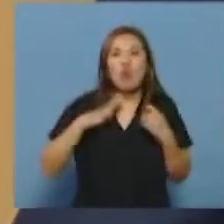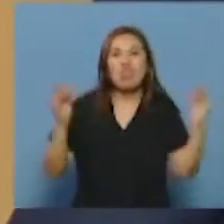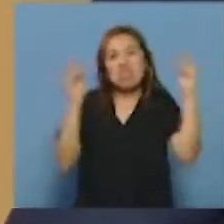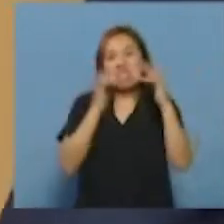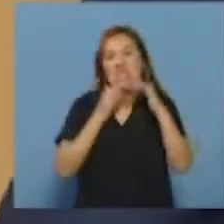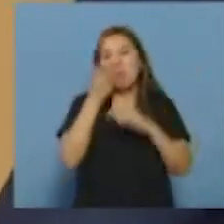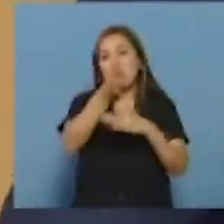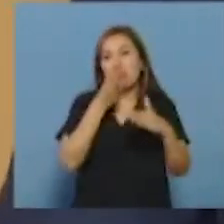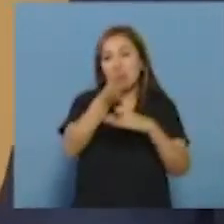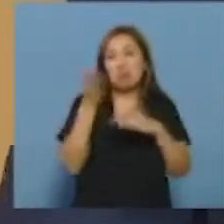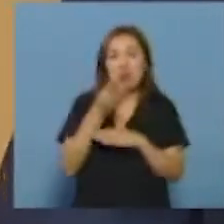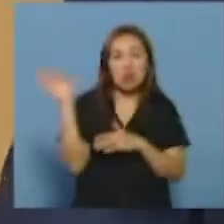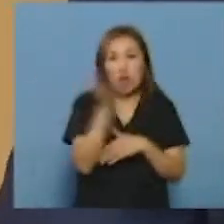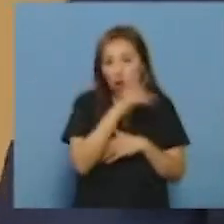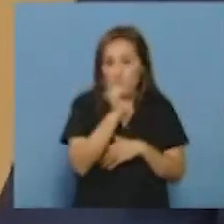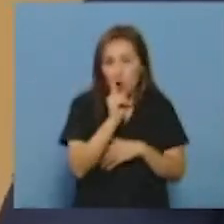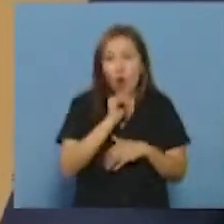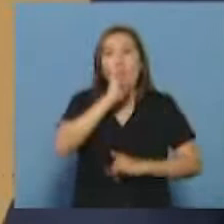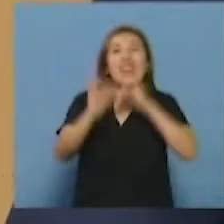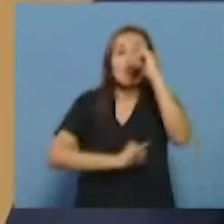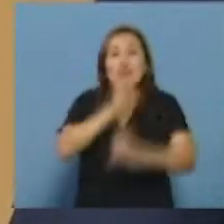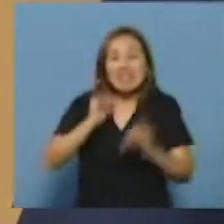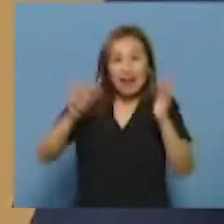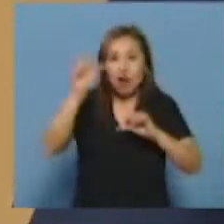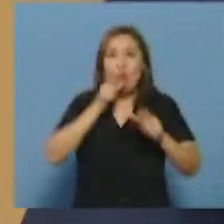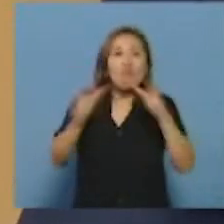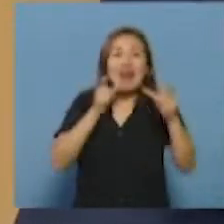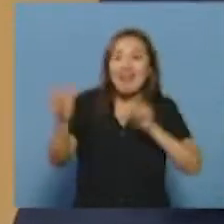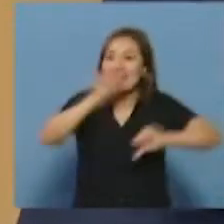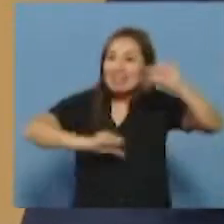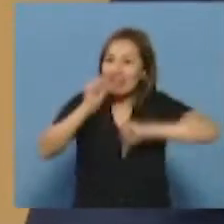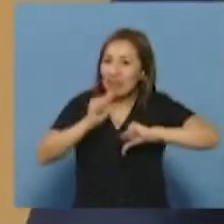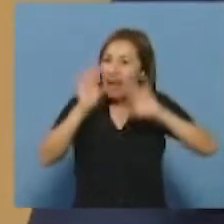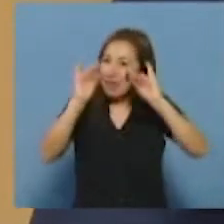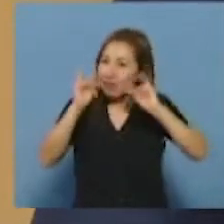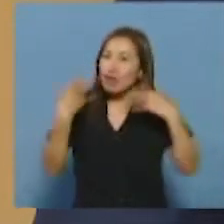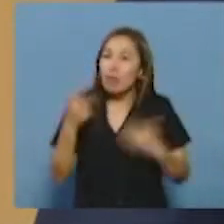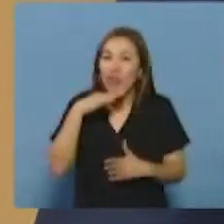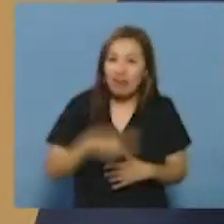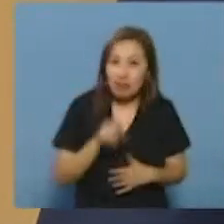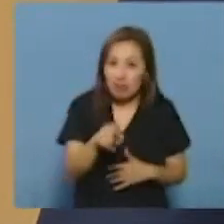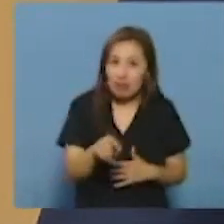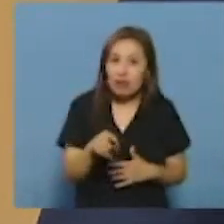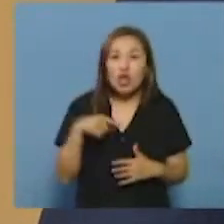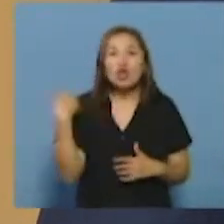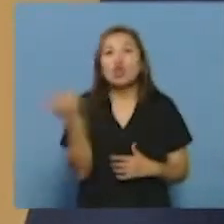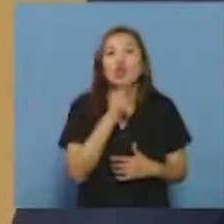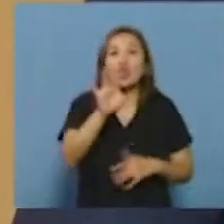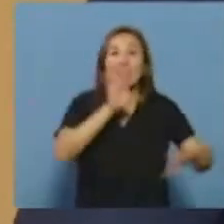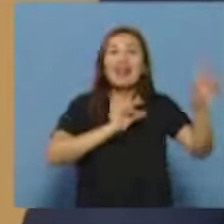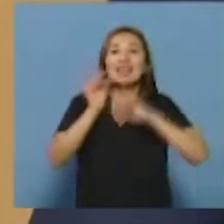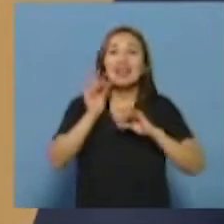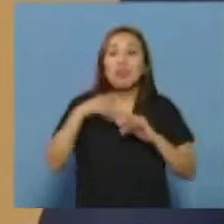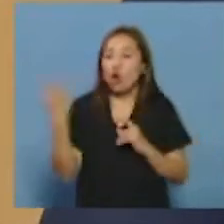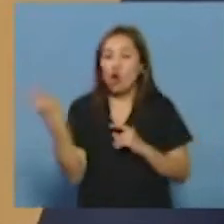web o la forma de explicarlo científicamente nuestra no era la correcta. Entonces decidimos, junto con el profesor Edgardo